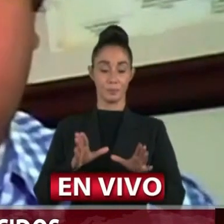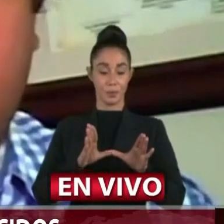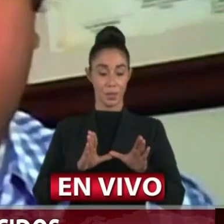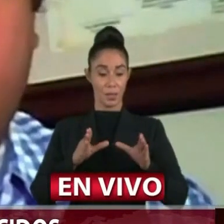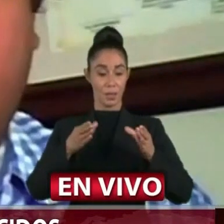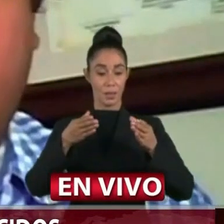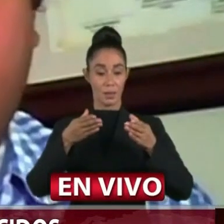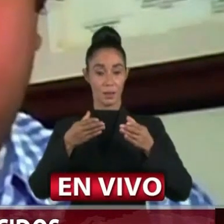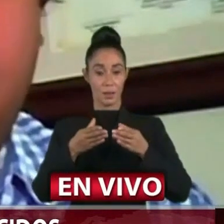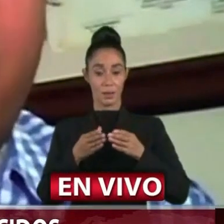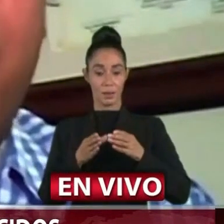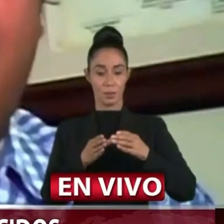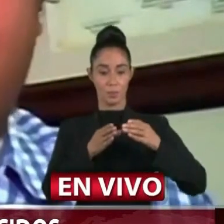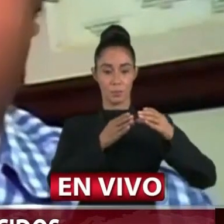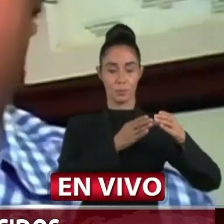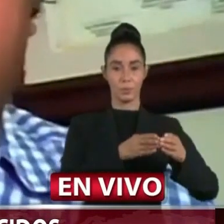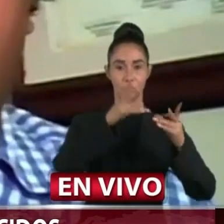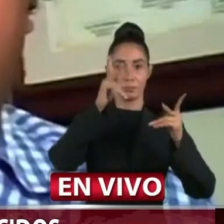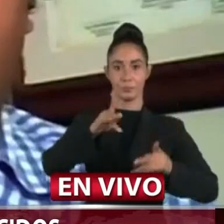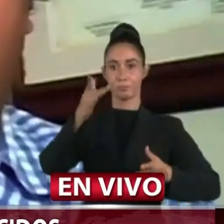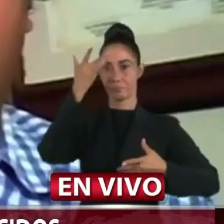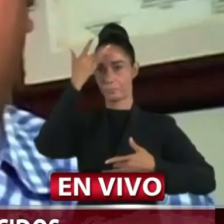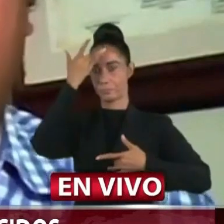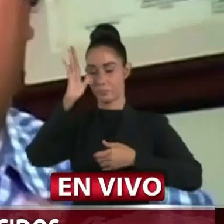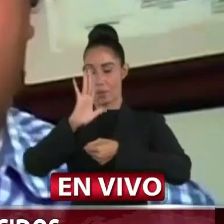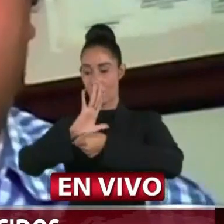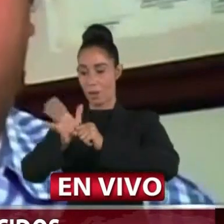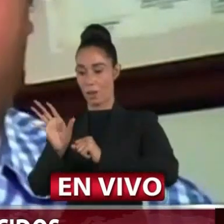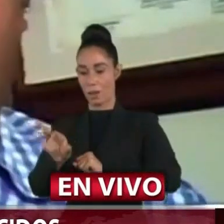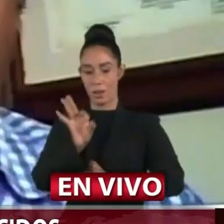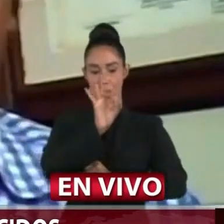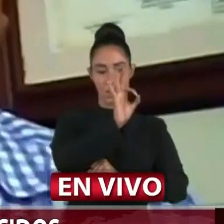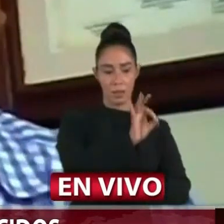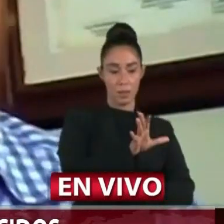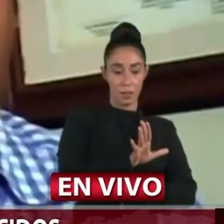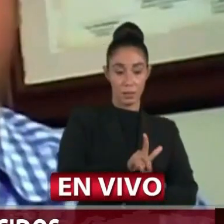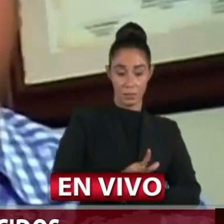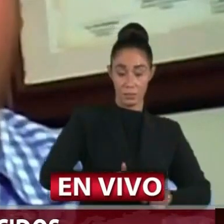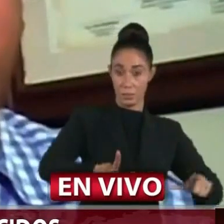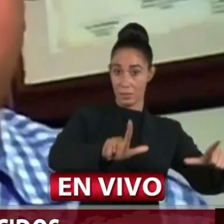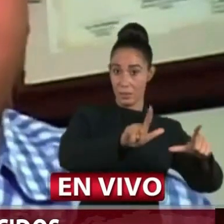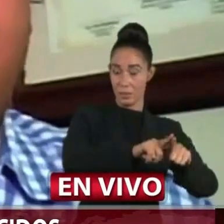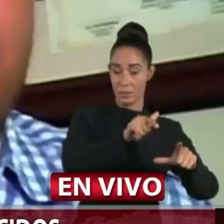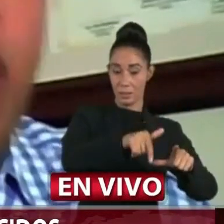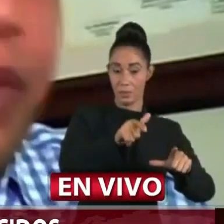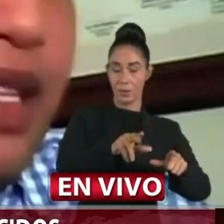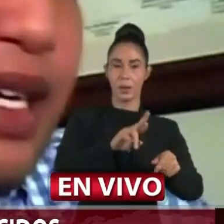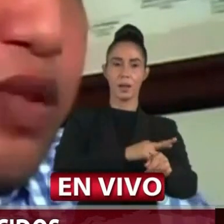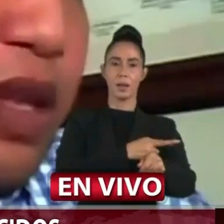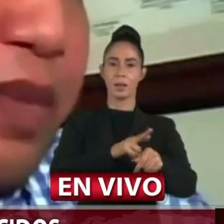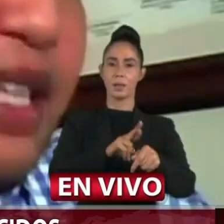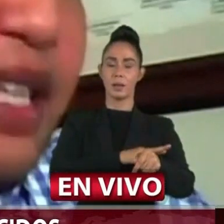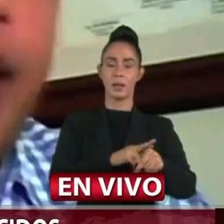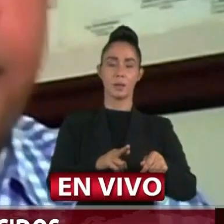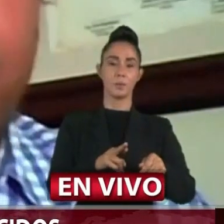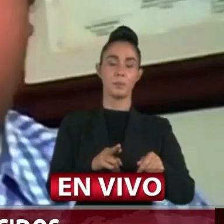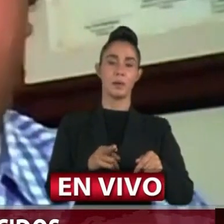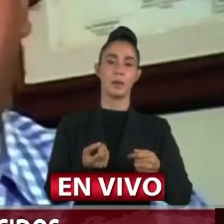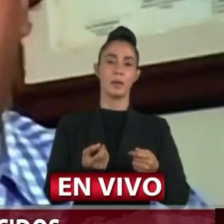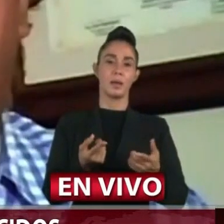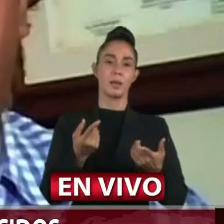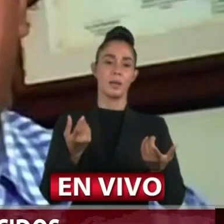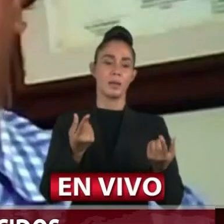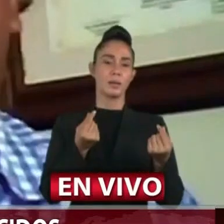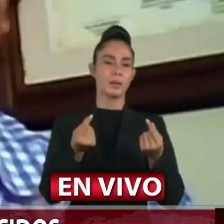de acá de la ciudad, Aristides Fiallo Cabral, sobre cómo va el proceso y los protocolos aplicados acá en la ciudad. Y no solamente eso, también